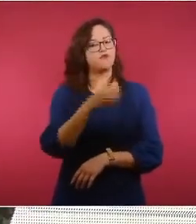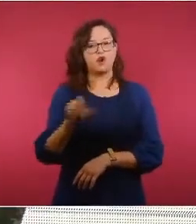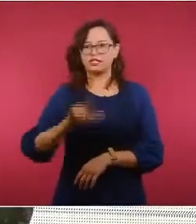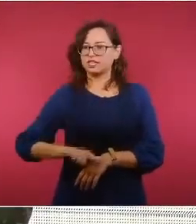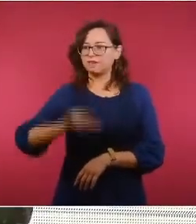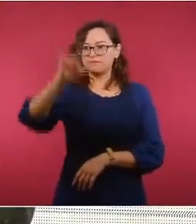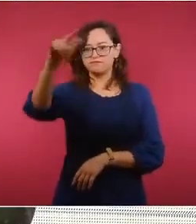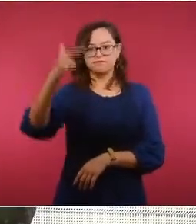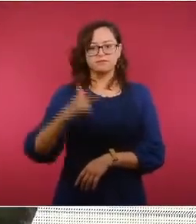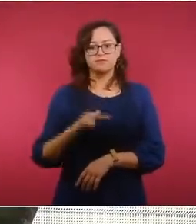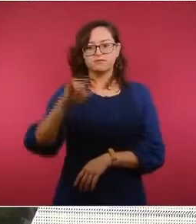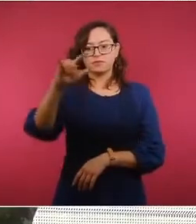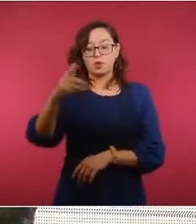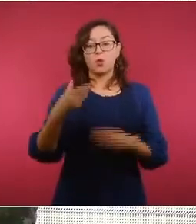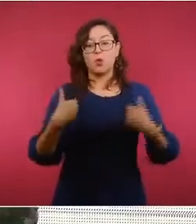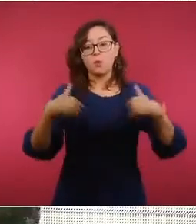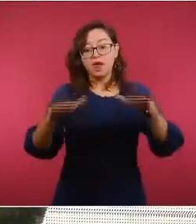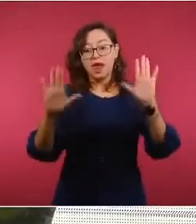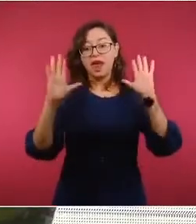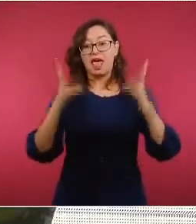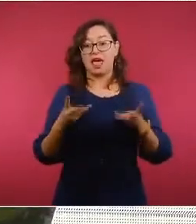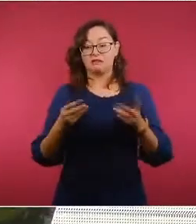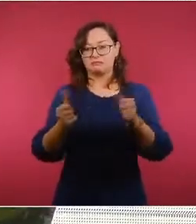160.67 millones de pesos.